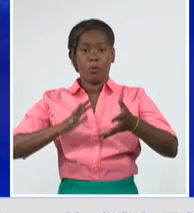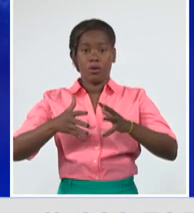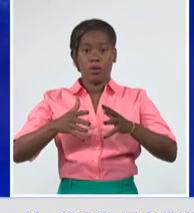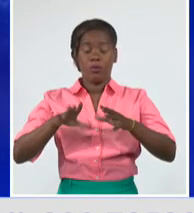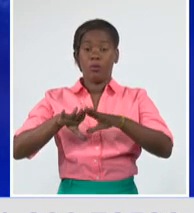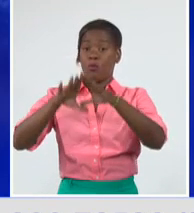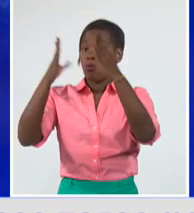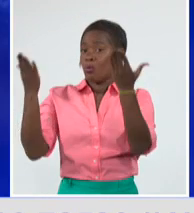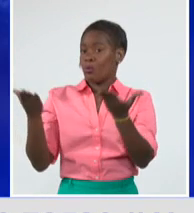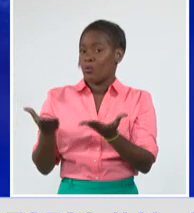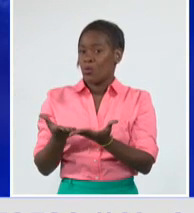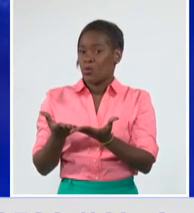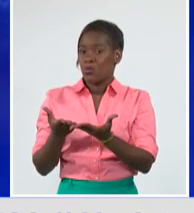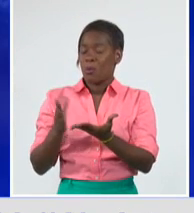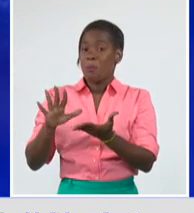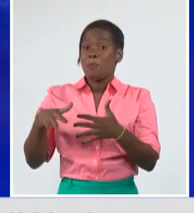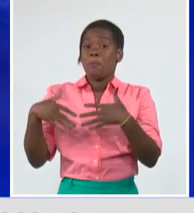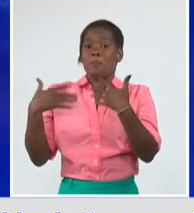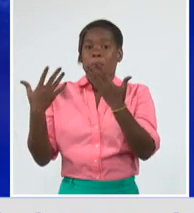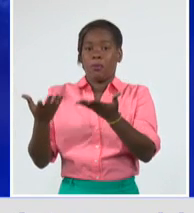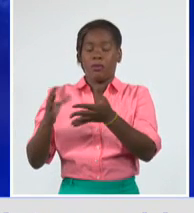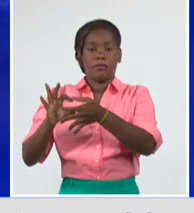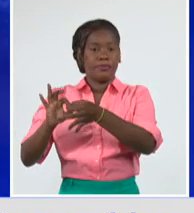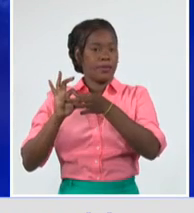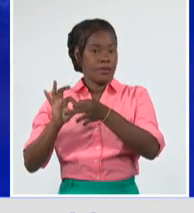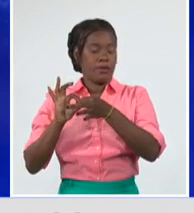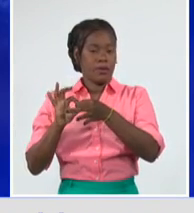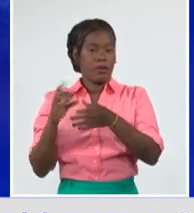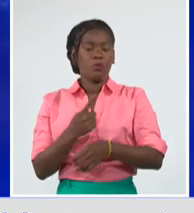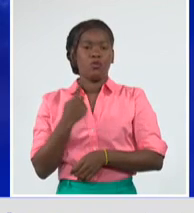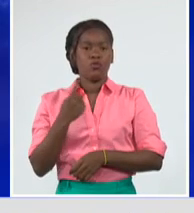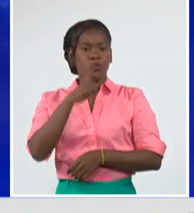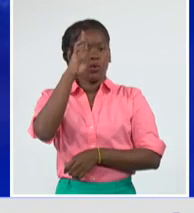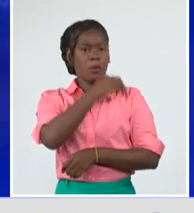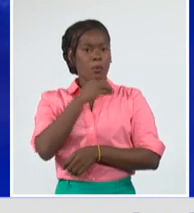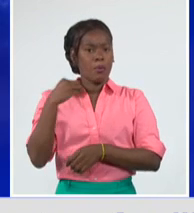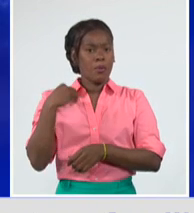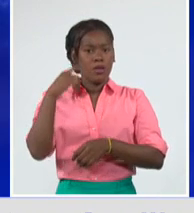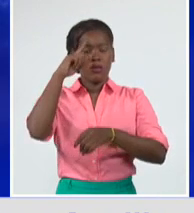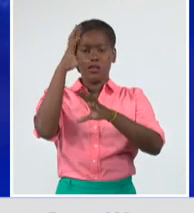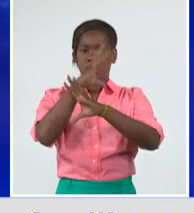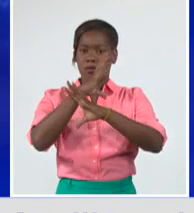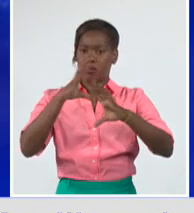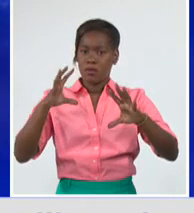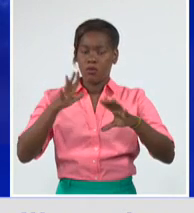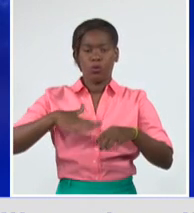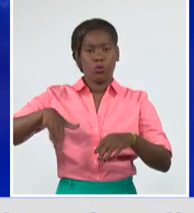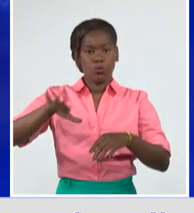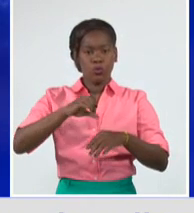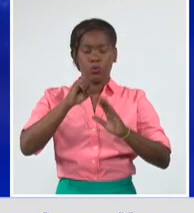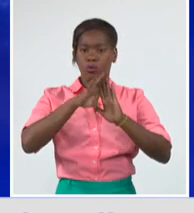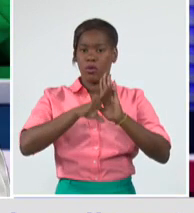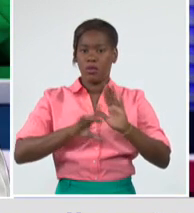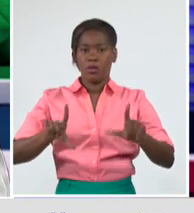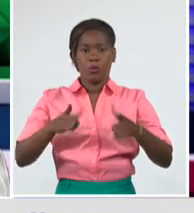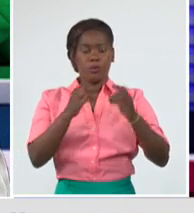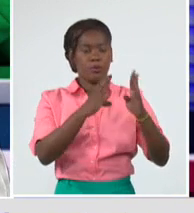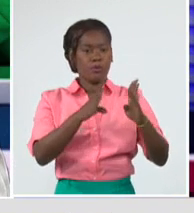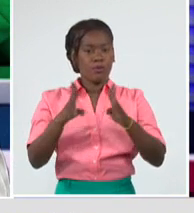la parte nuestra con nuestros protocolos y con nuestro programa de prevención y control. Decía